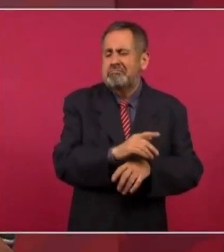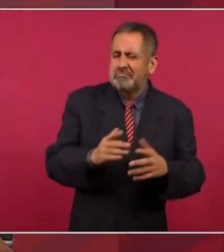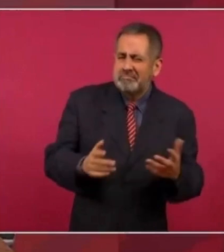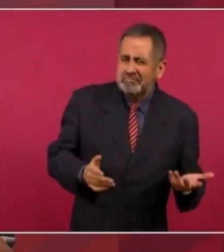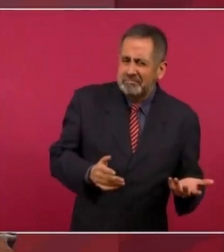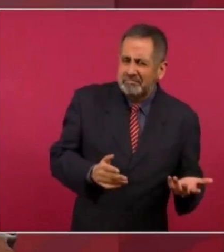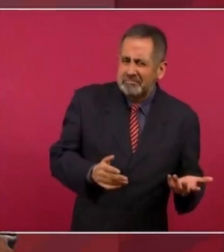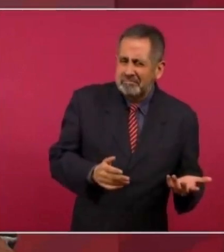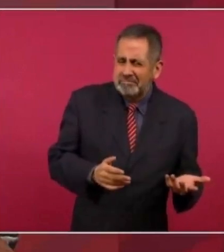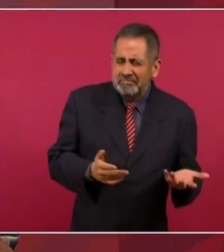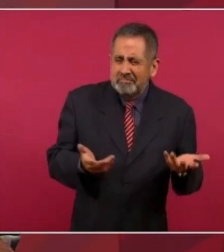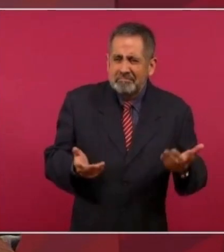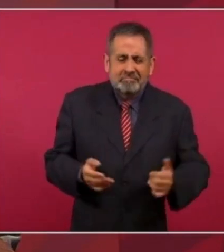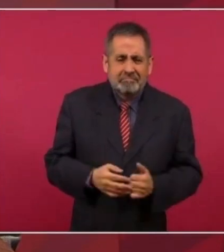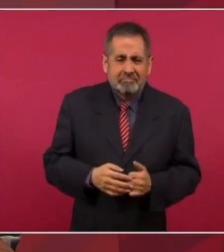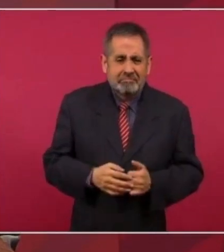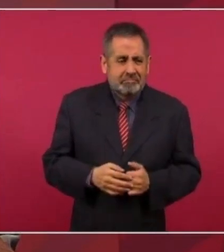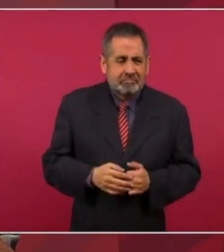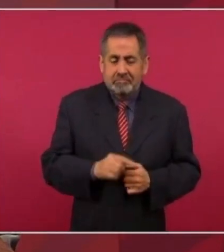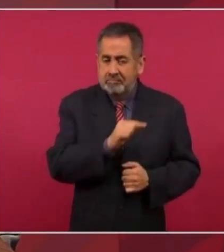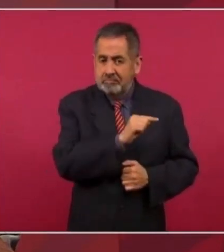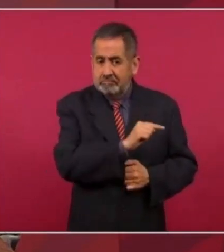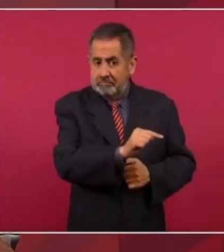a los que